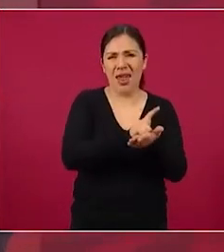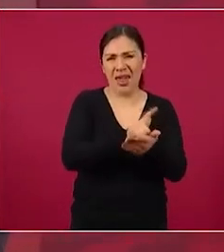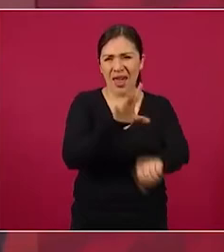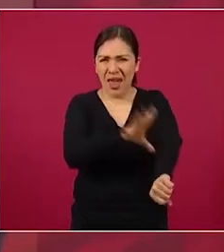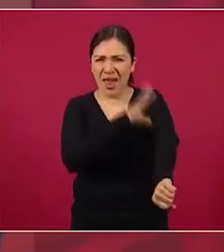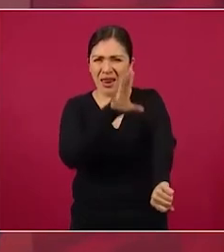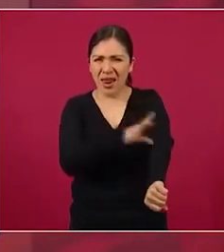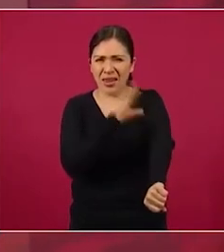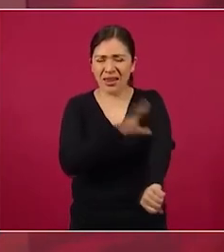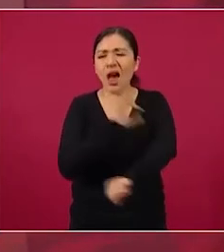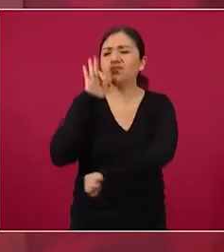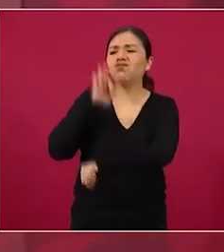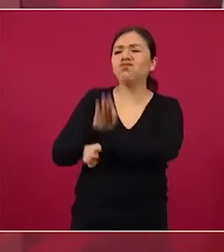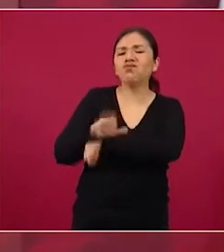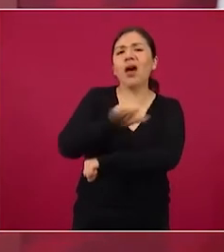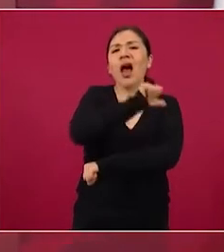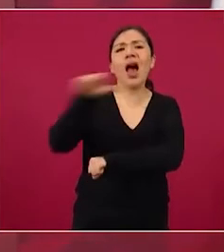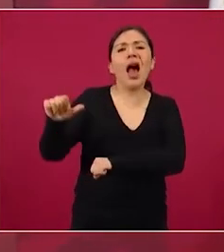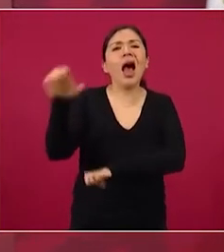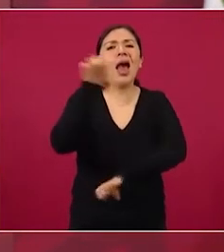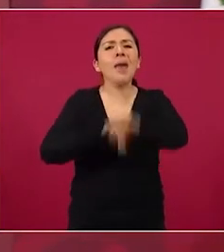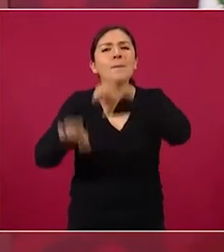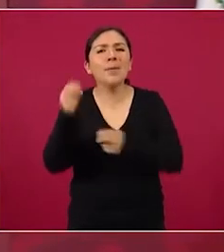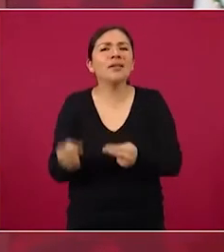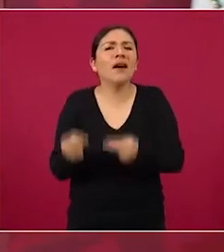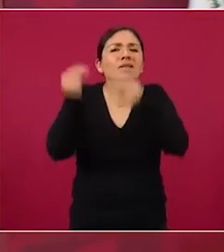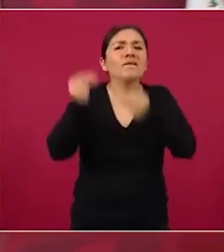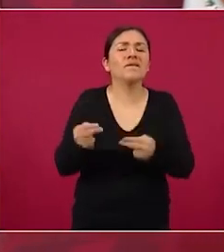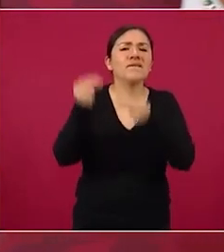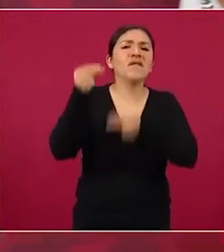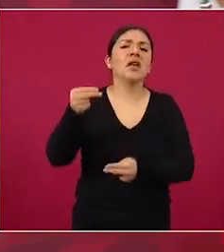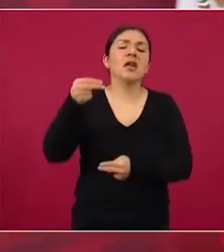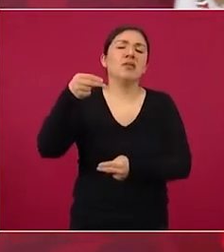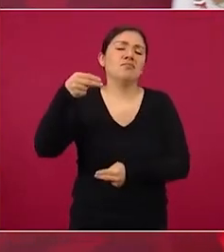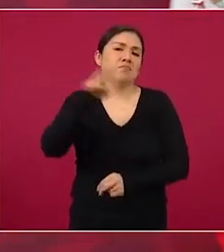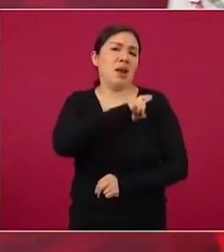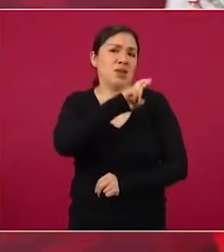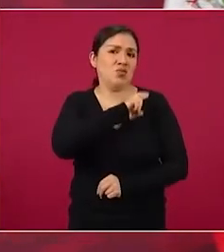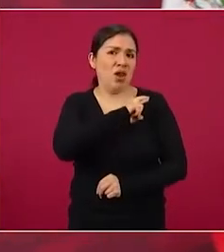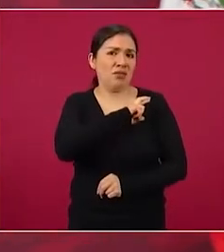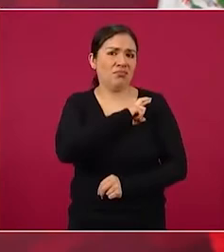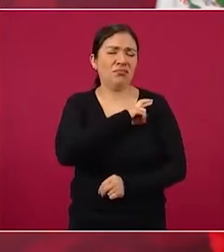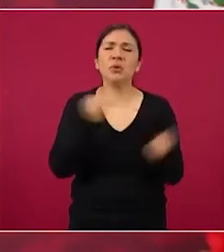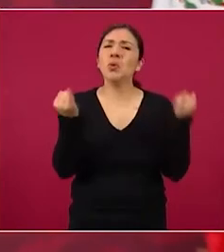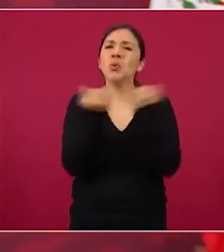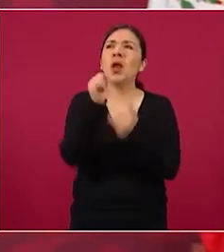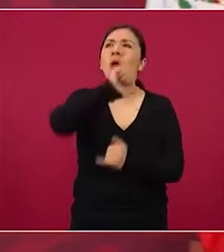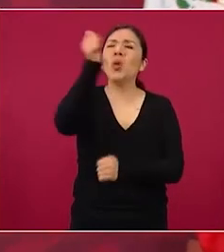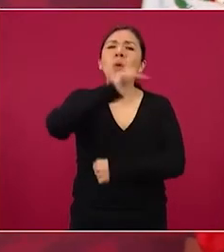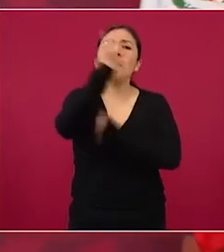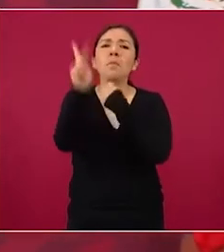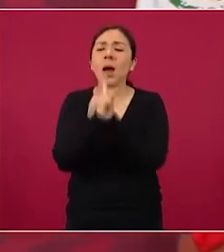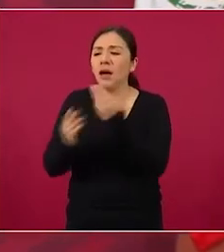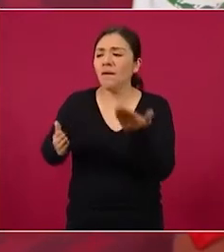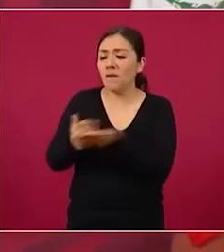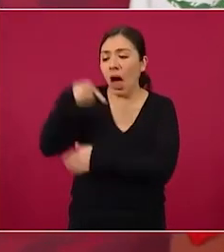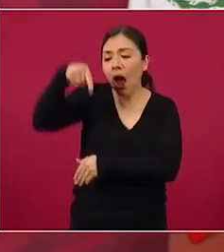empresas particulares, sobre todo extranjeras, y que es injusto que reciban